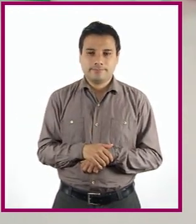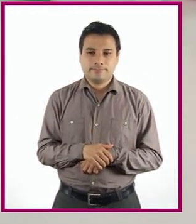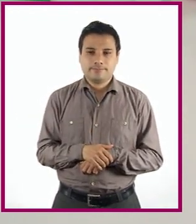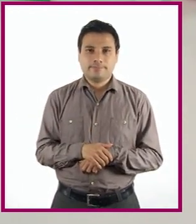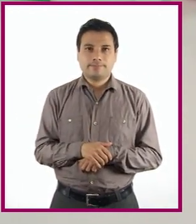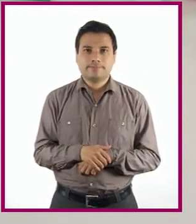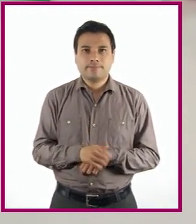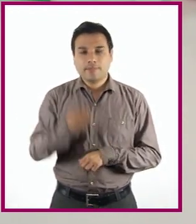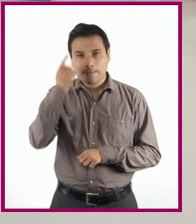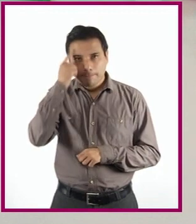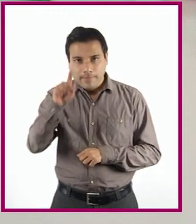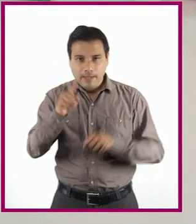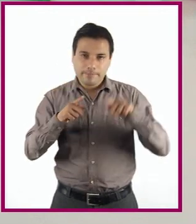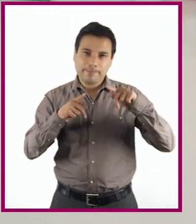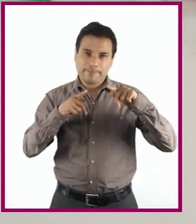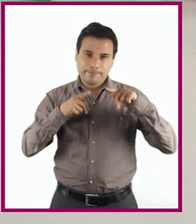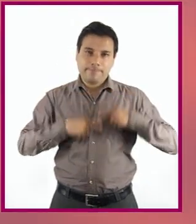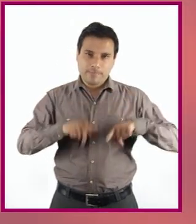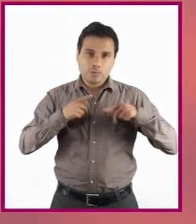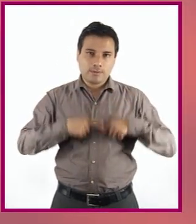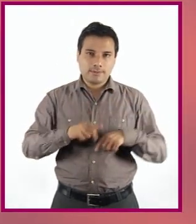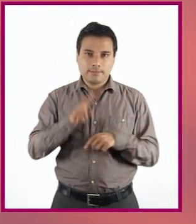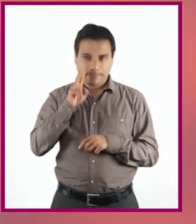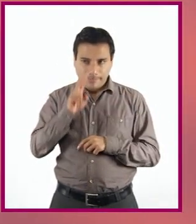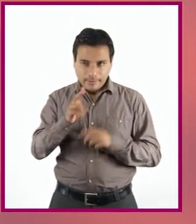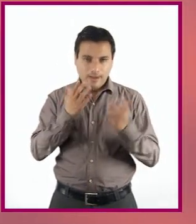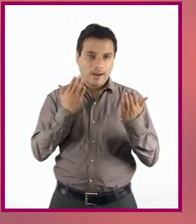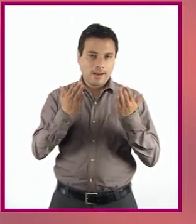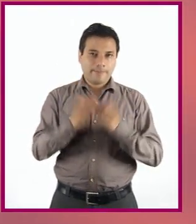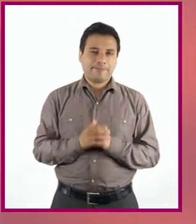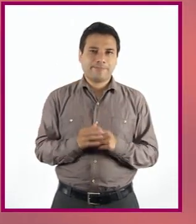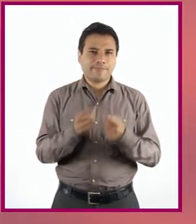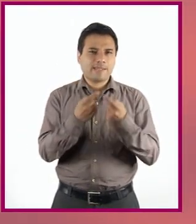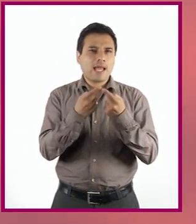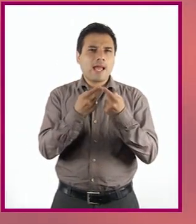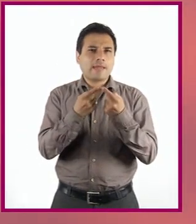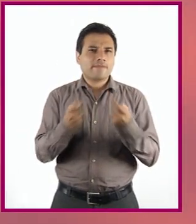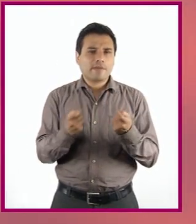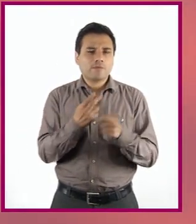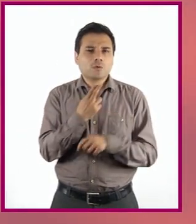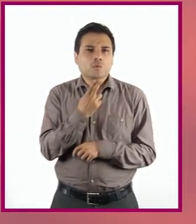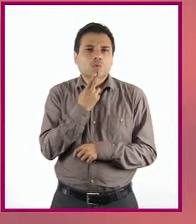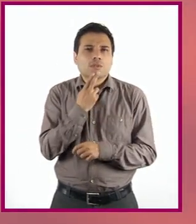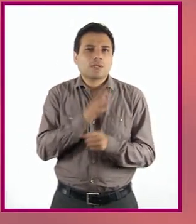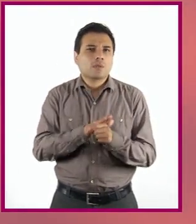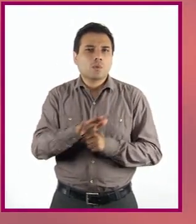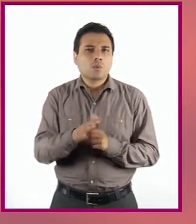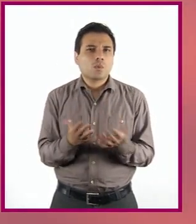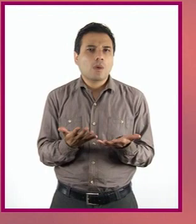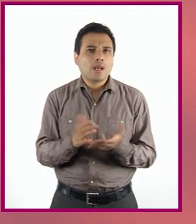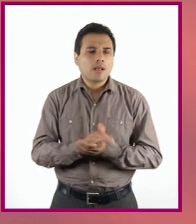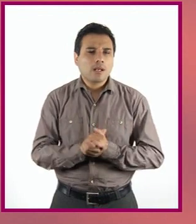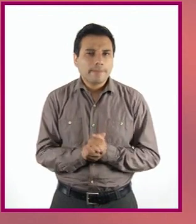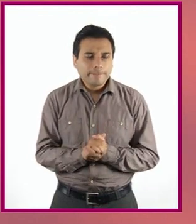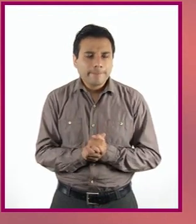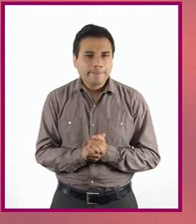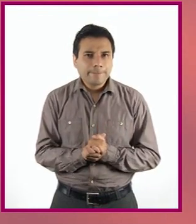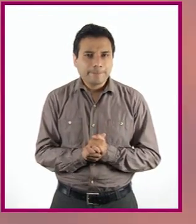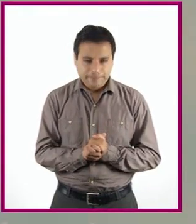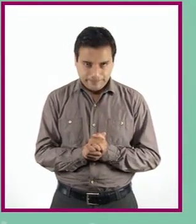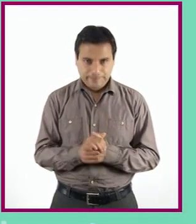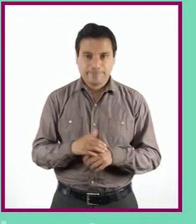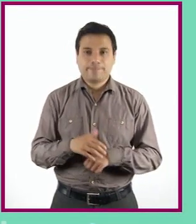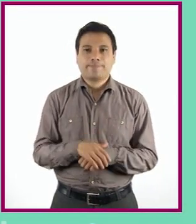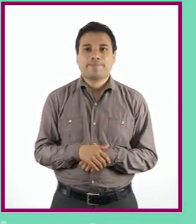identificar el efecto entre ellos. Los adverbios o locuciones que permiten desarrollar hechos y acciones simultáneas